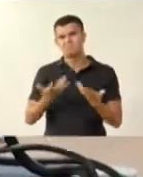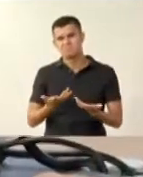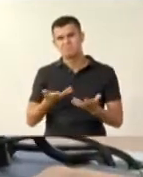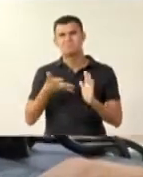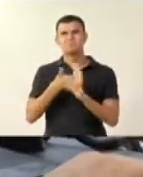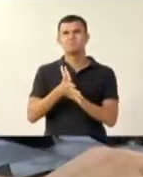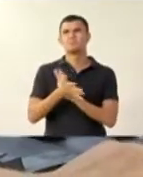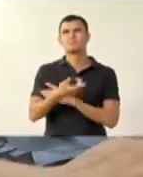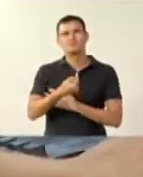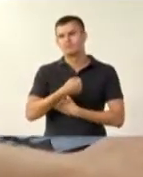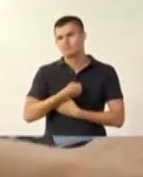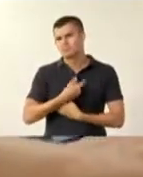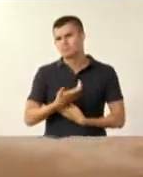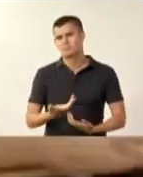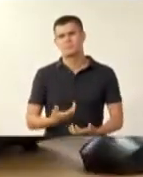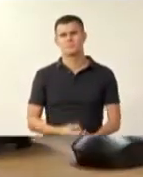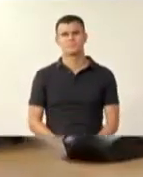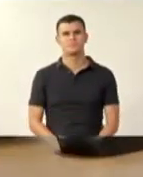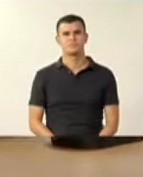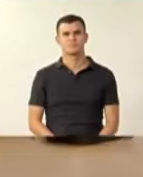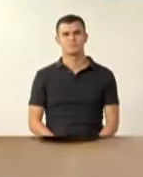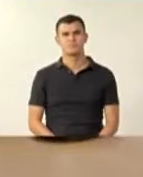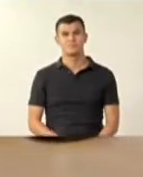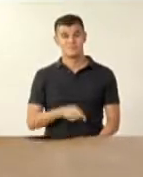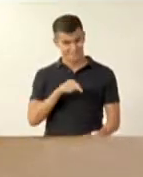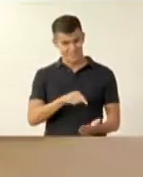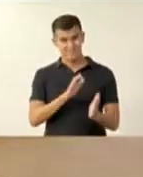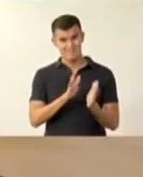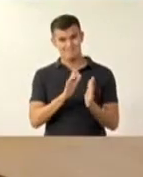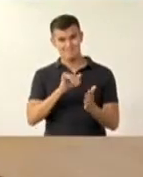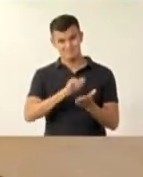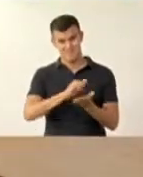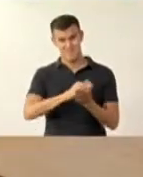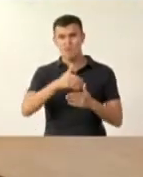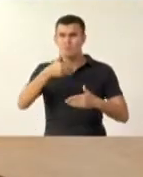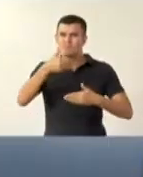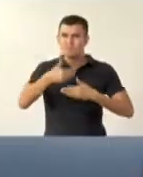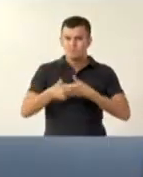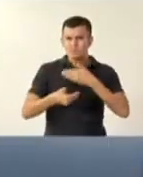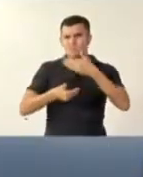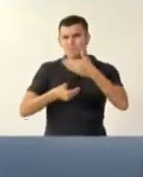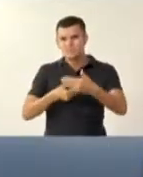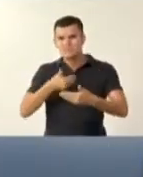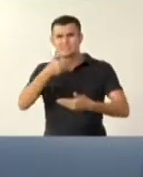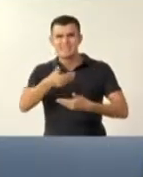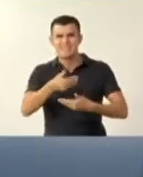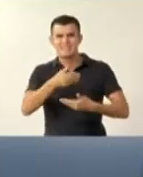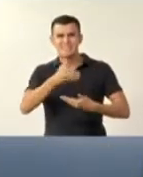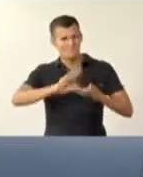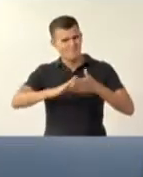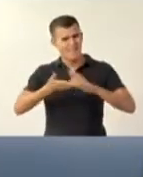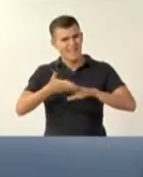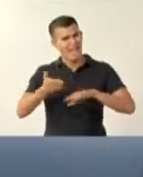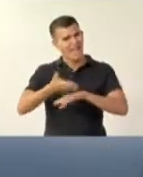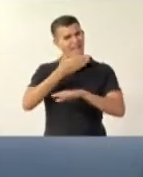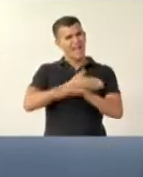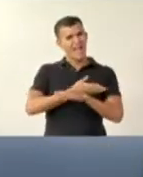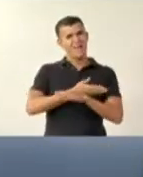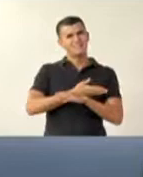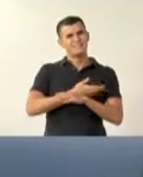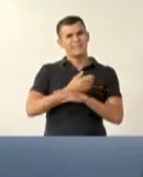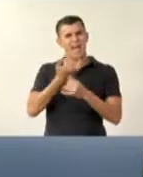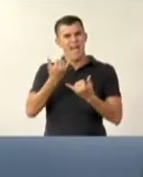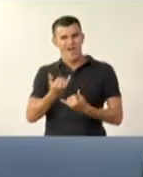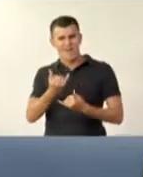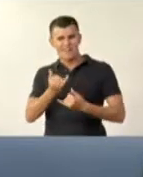Entonces, yo con este, y con este proceso, con el proceso de paz y